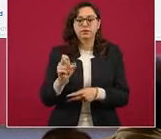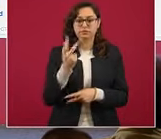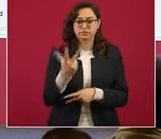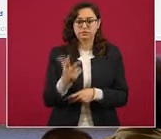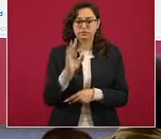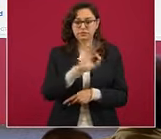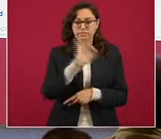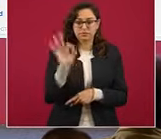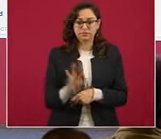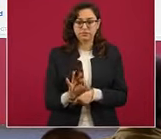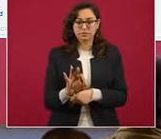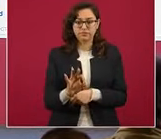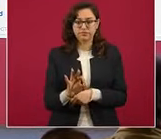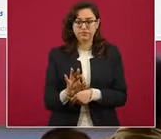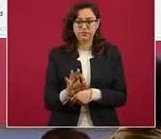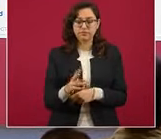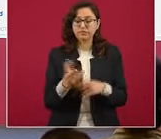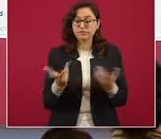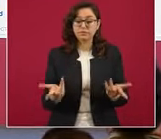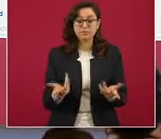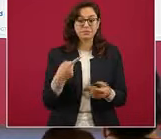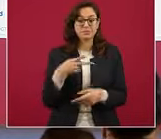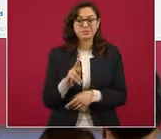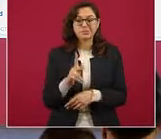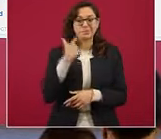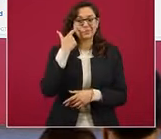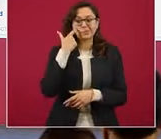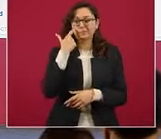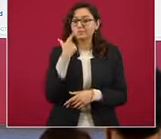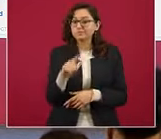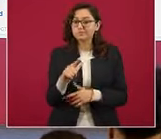que haya contagios, que haya enfermedad.